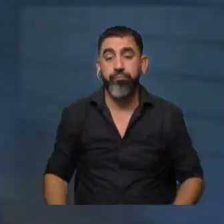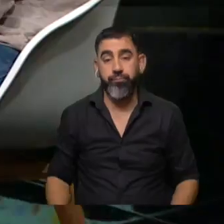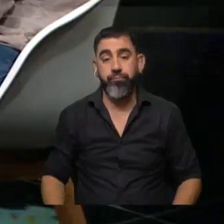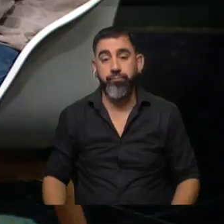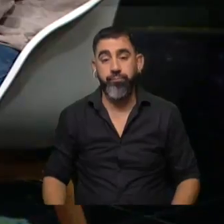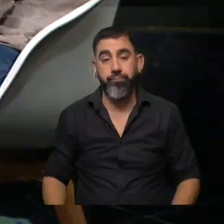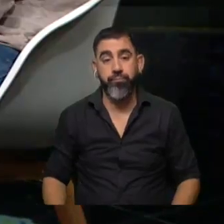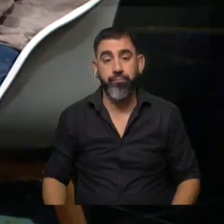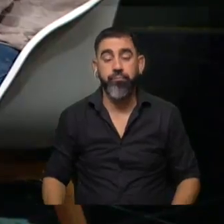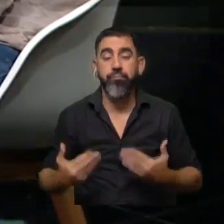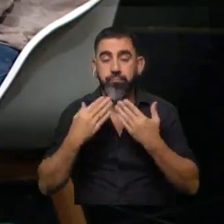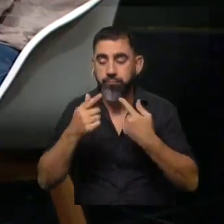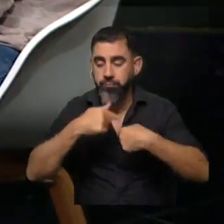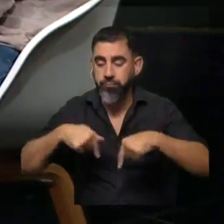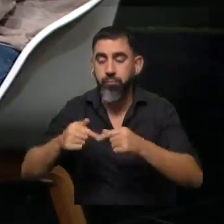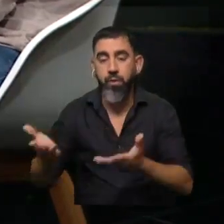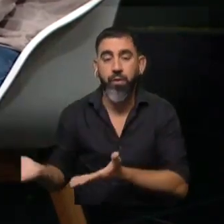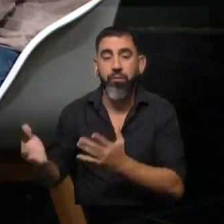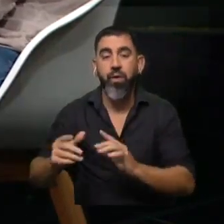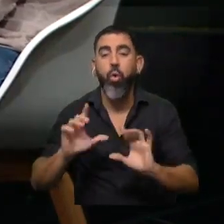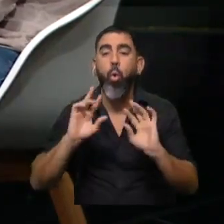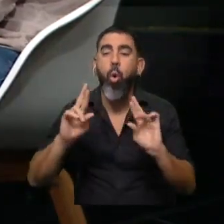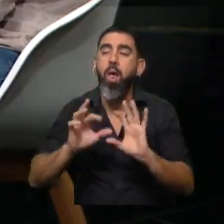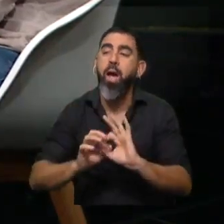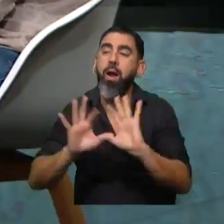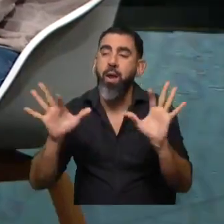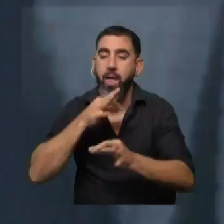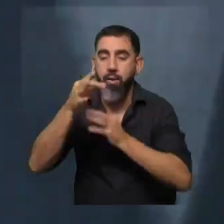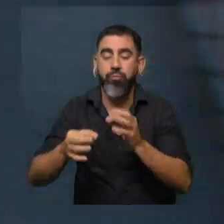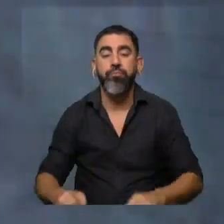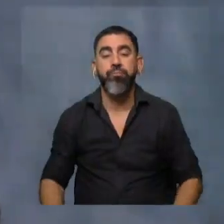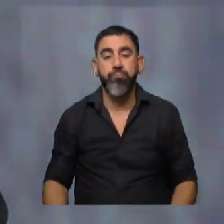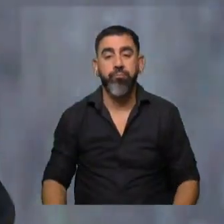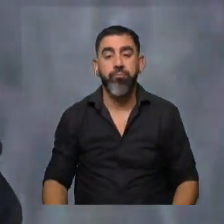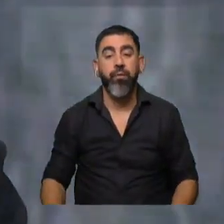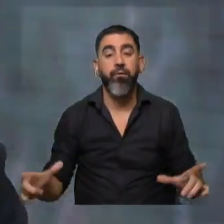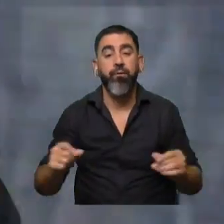Gracias más a adelante. ustedes. Muchísimas gracias. Esperemos haber sido claros. Creo que sí. Hasta pronto. Hasta Gracias. pronto.